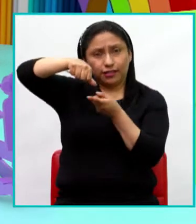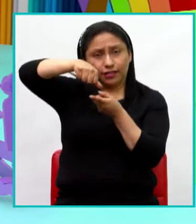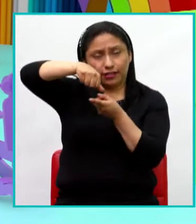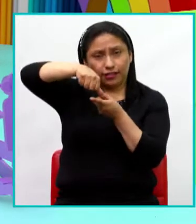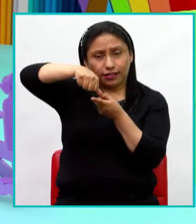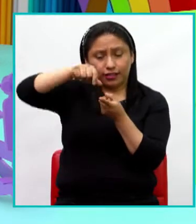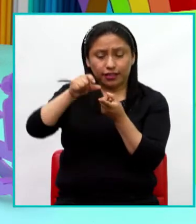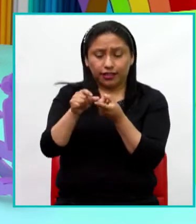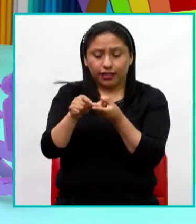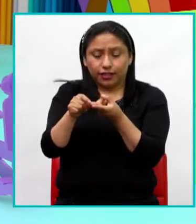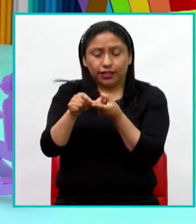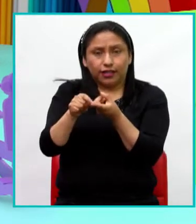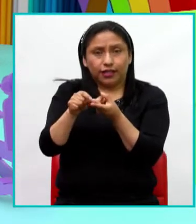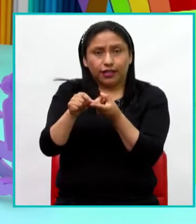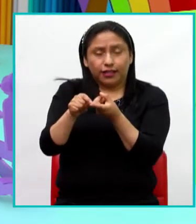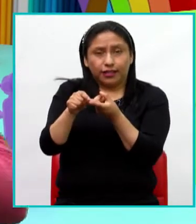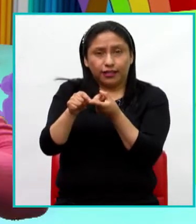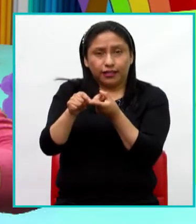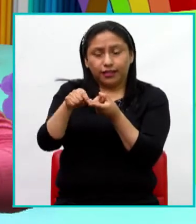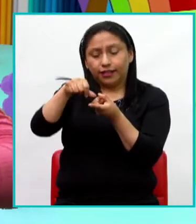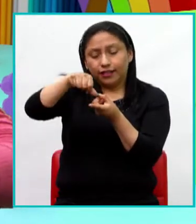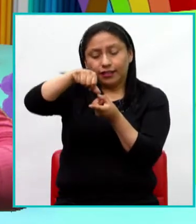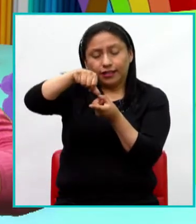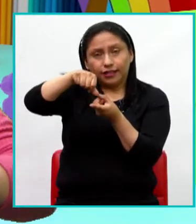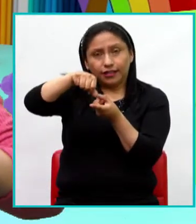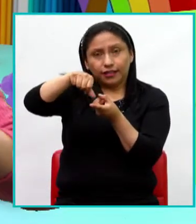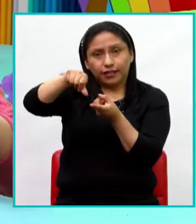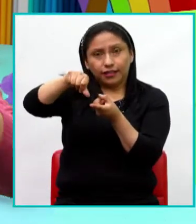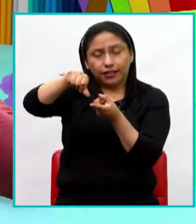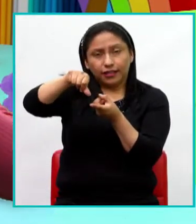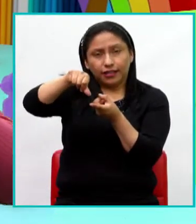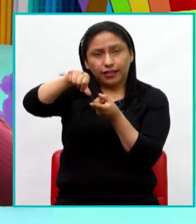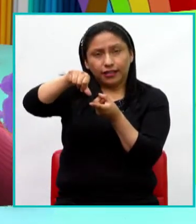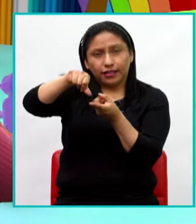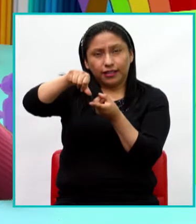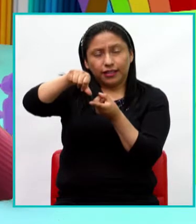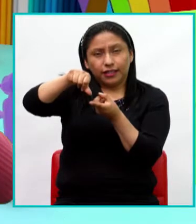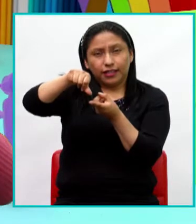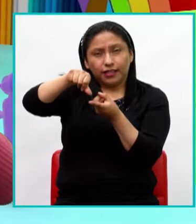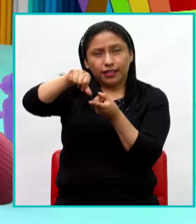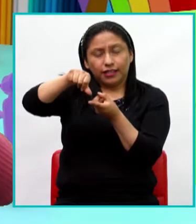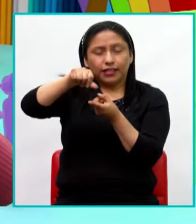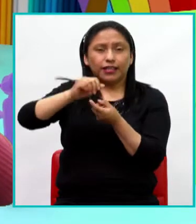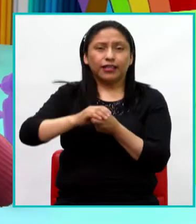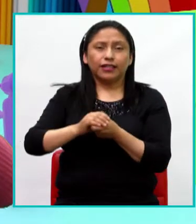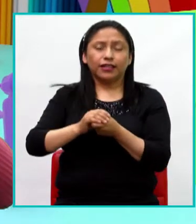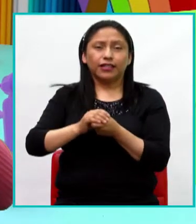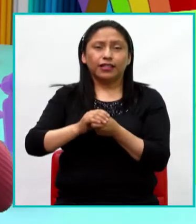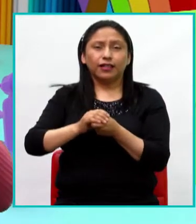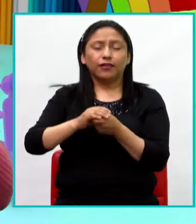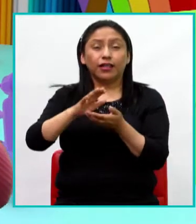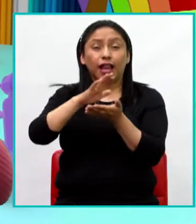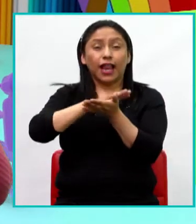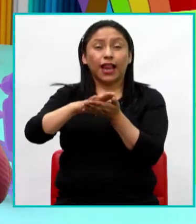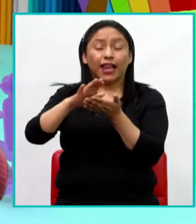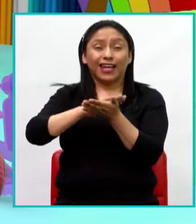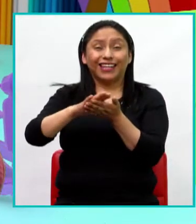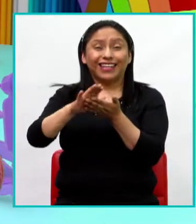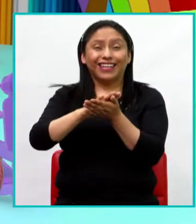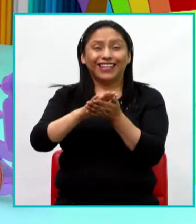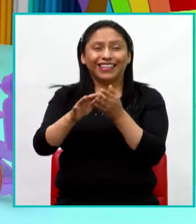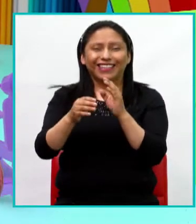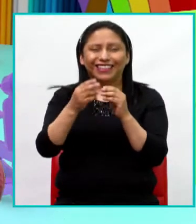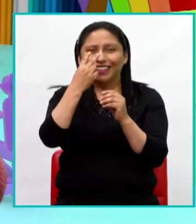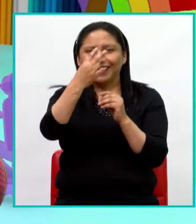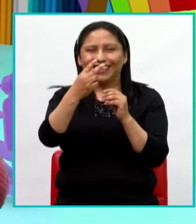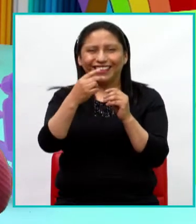cepillo y vamos a empezar a lavar la parte de adentro de los dientes. Miren, yo me traje aquí